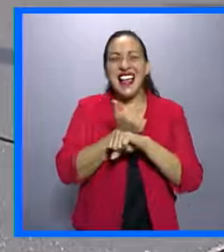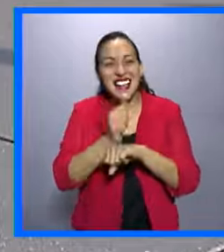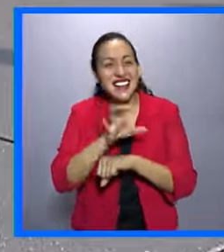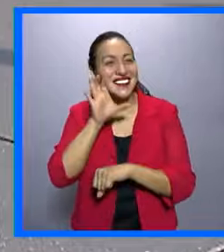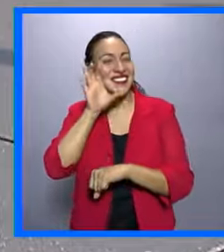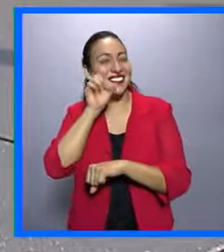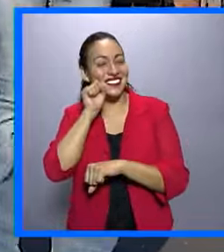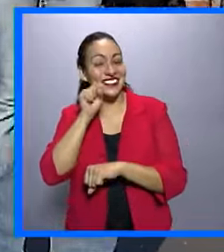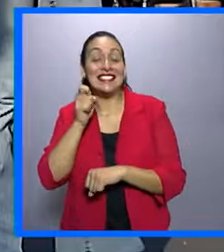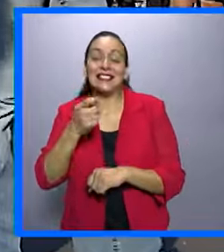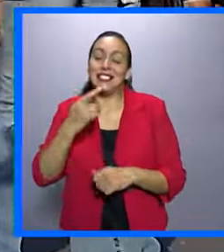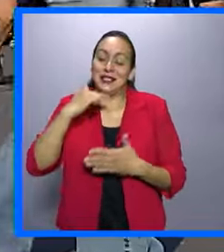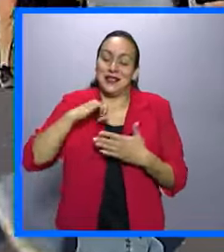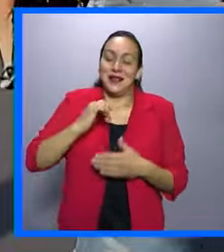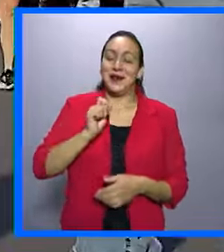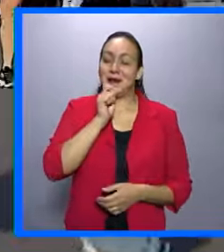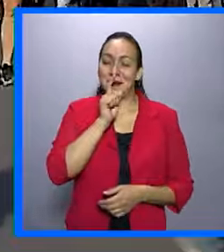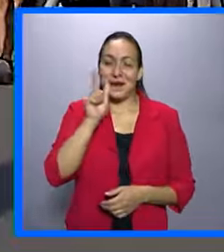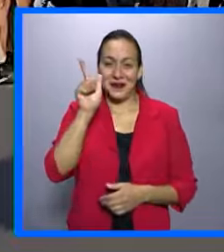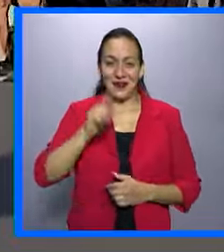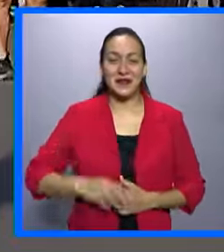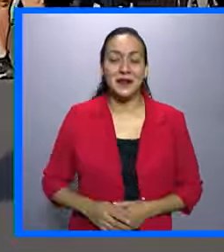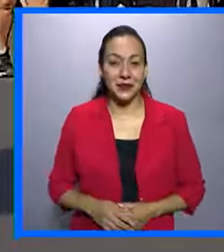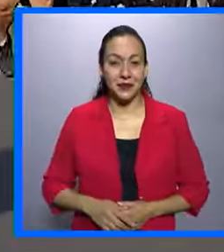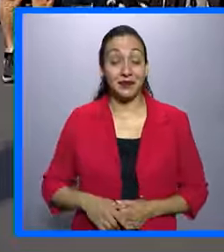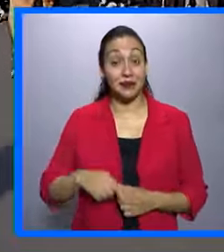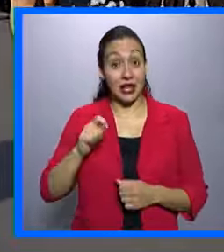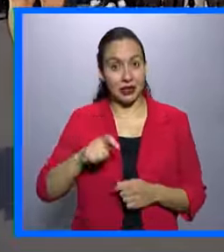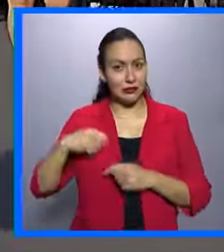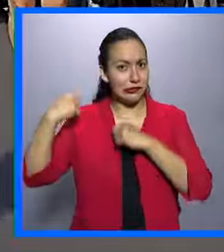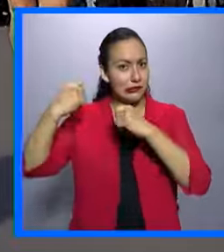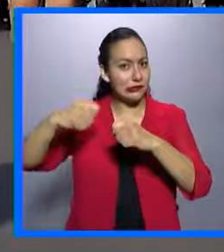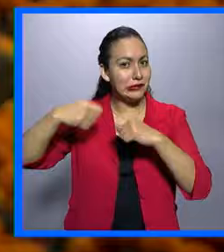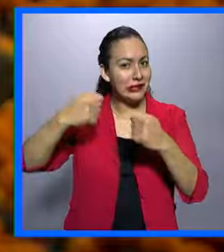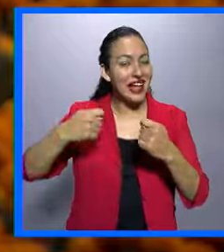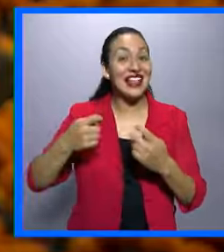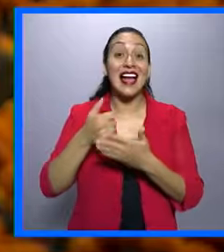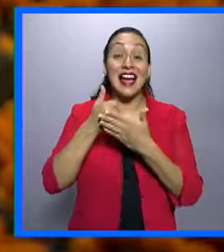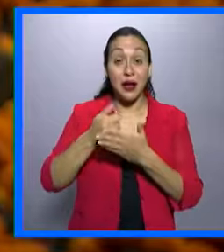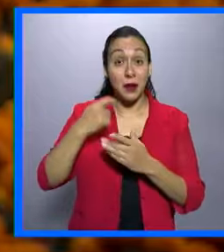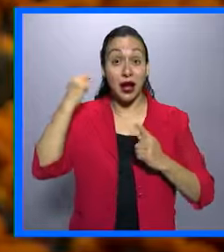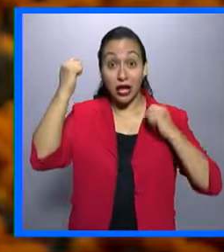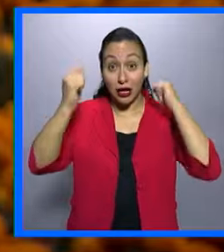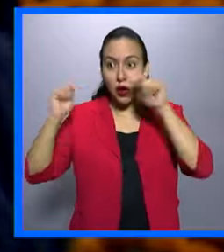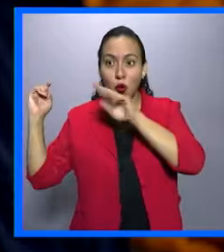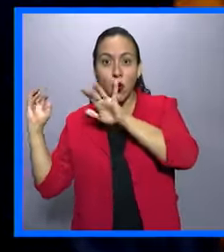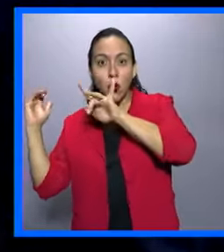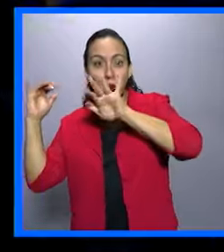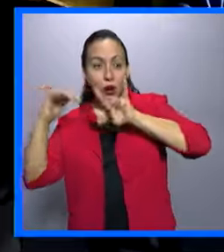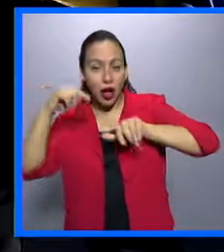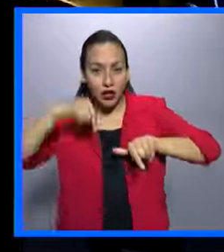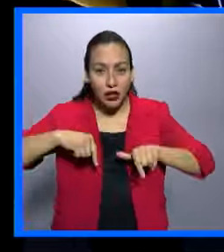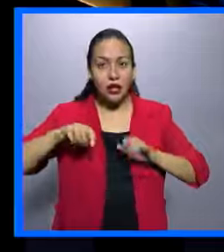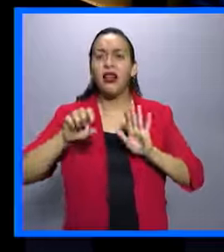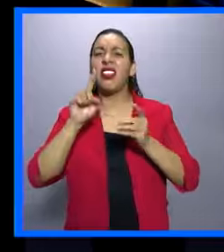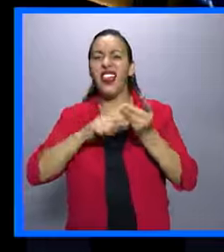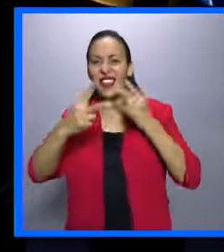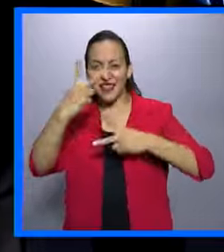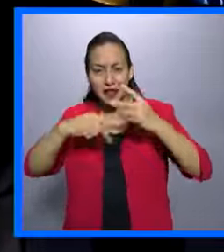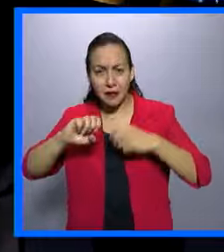espiritual además. Una tradición que rompe fronteras y que atrae al turismo latinoamericano, europeo,